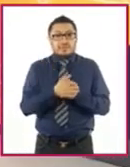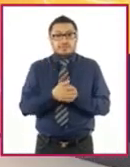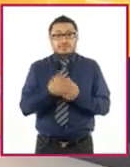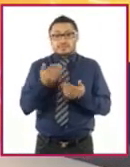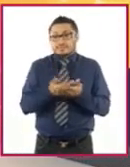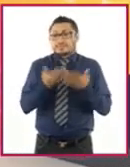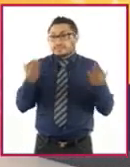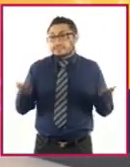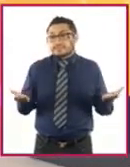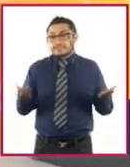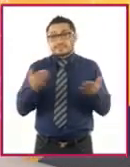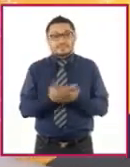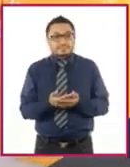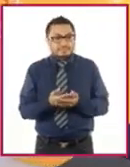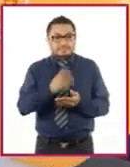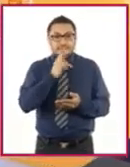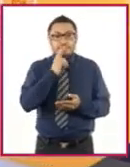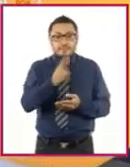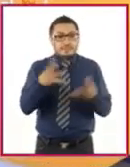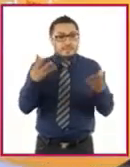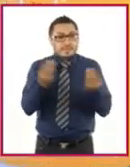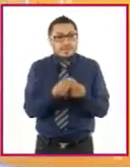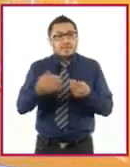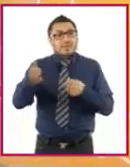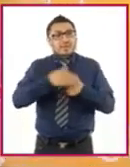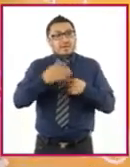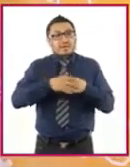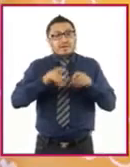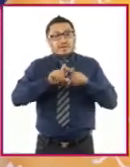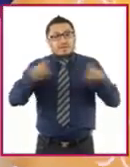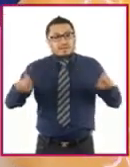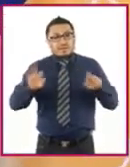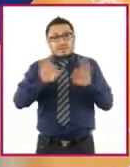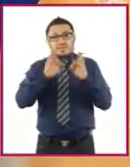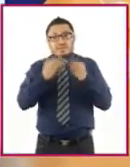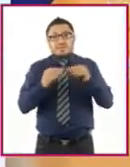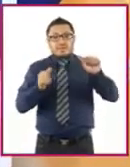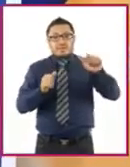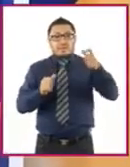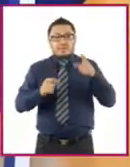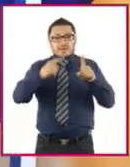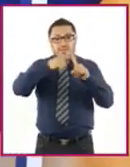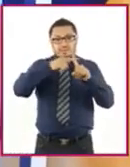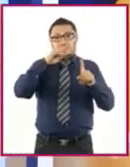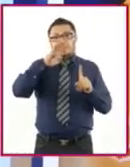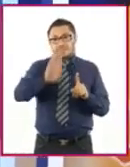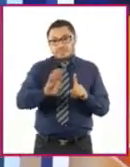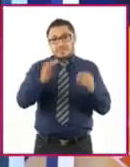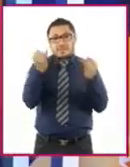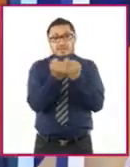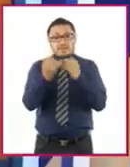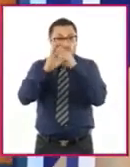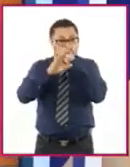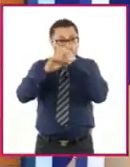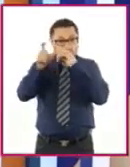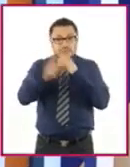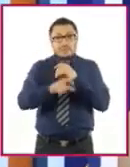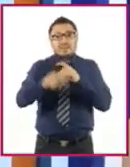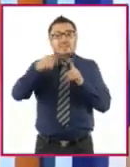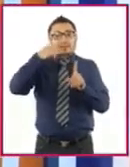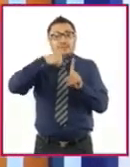Ahora, resolvamos juntos la siguiente ecuación de la forma AX más B es igual a CX más